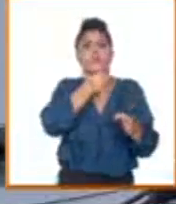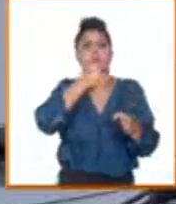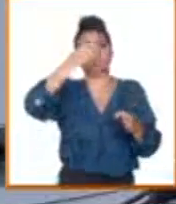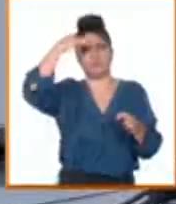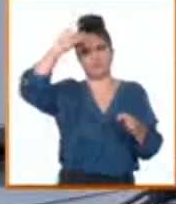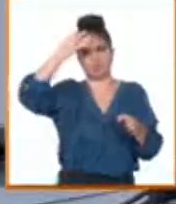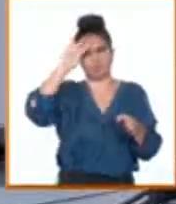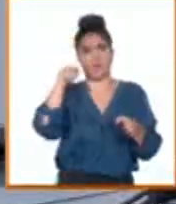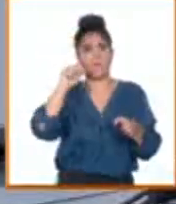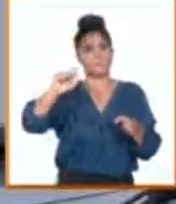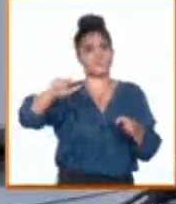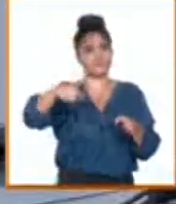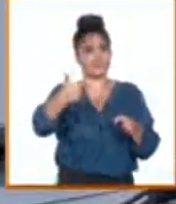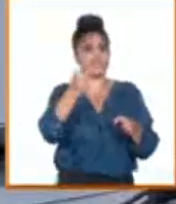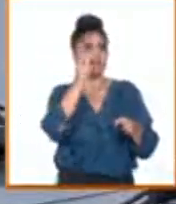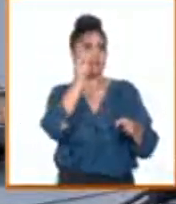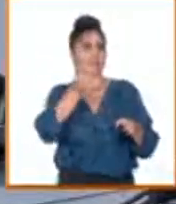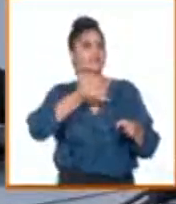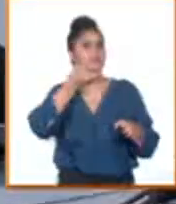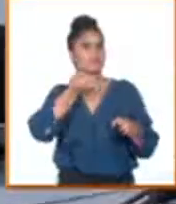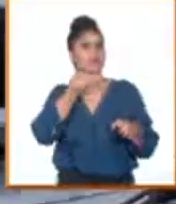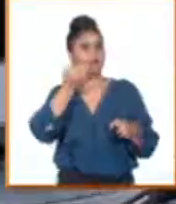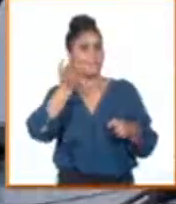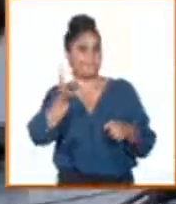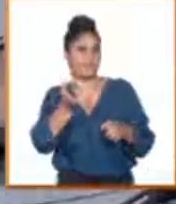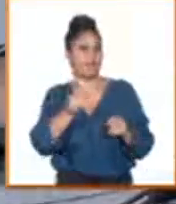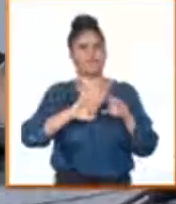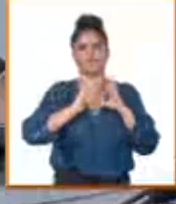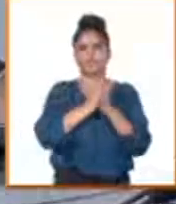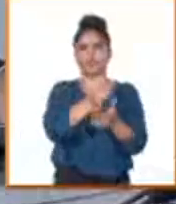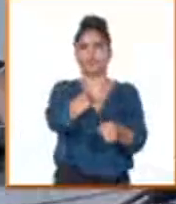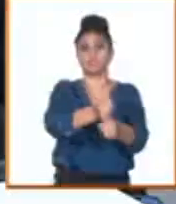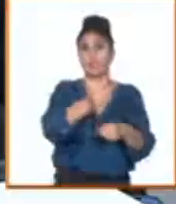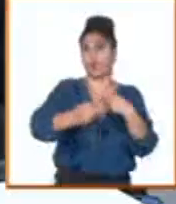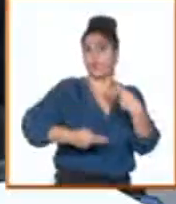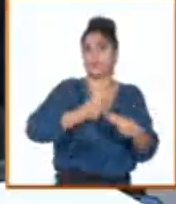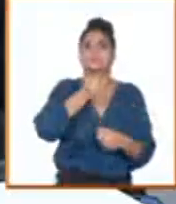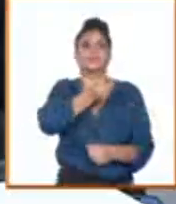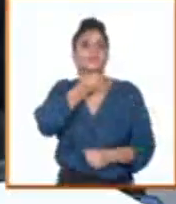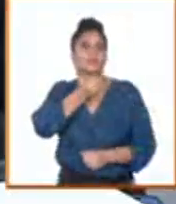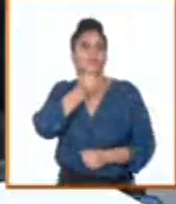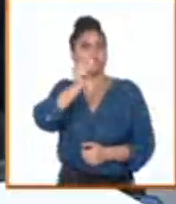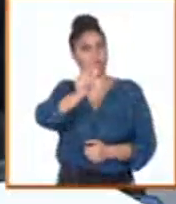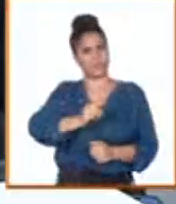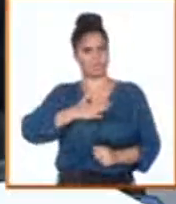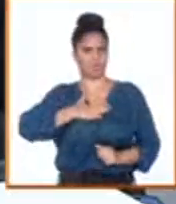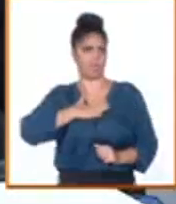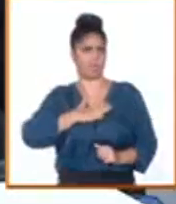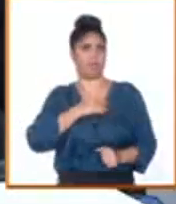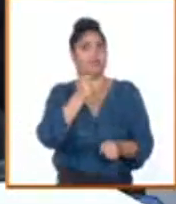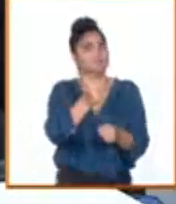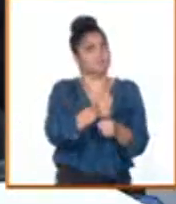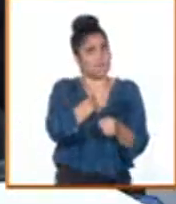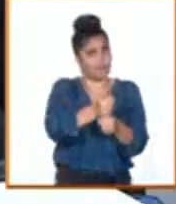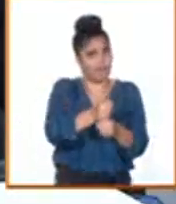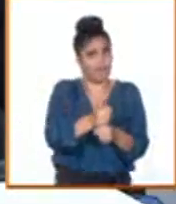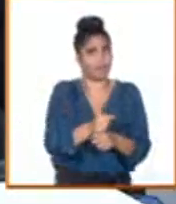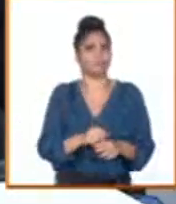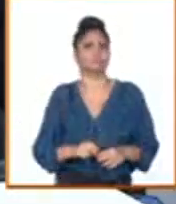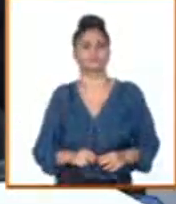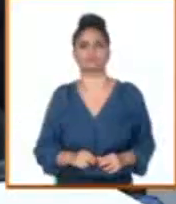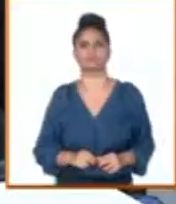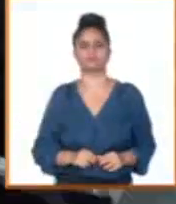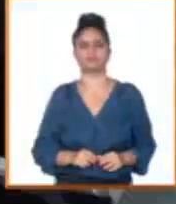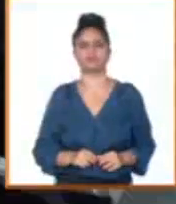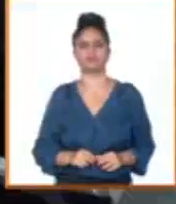Jorgito, que nos hablaras precisamente del impacto que tiene hacia el gremio esta ley, pero también cuánto le aporta a esa mirada que tiene